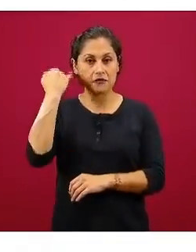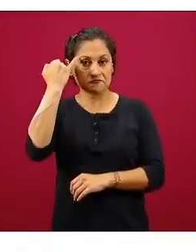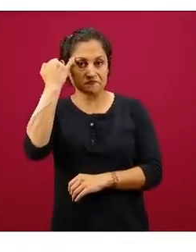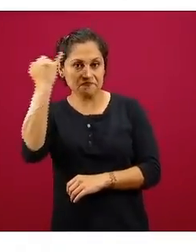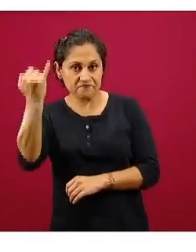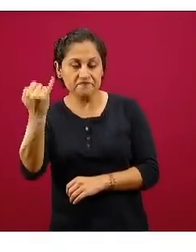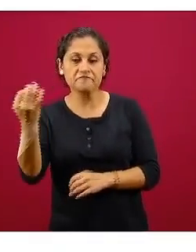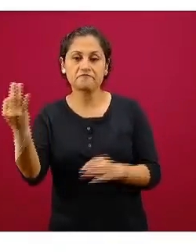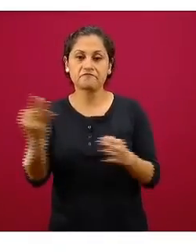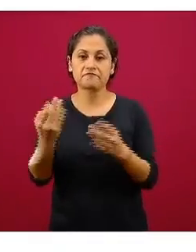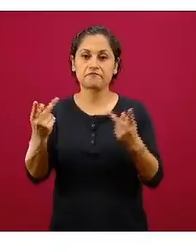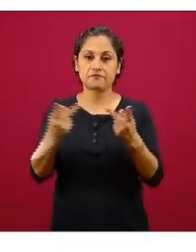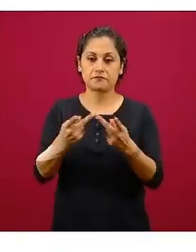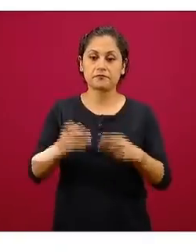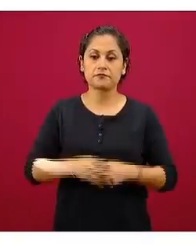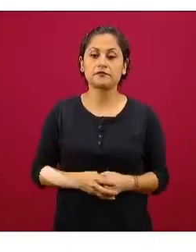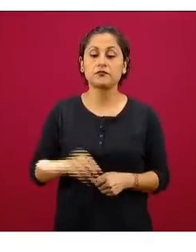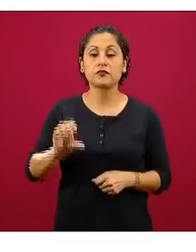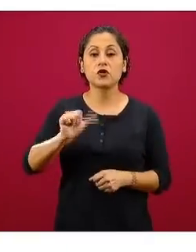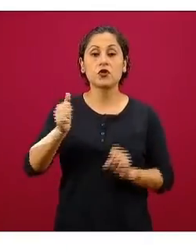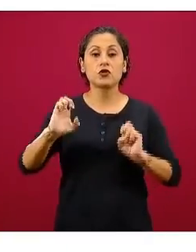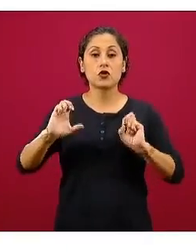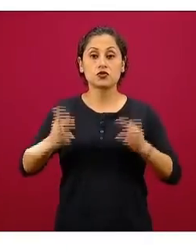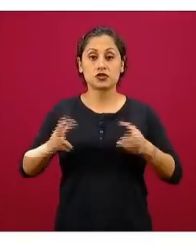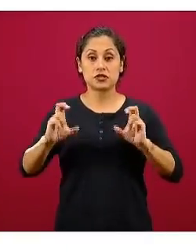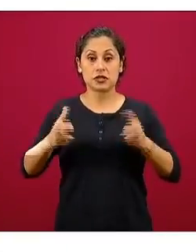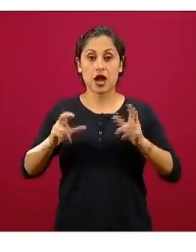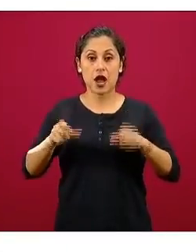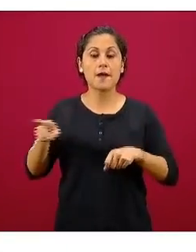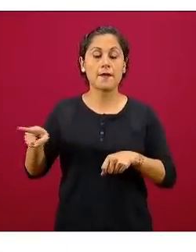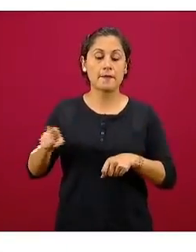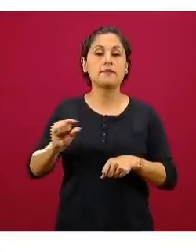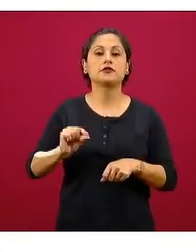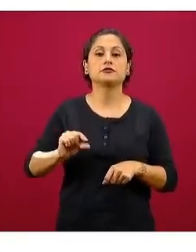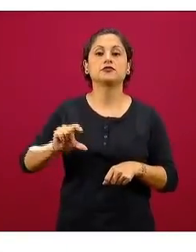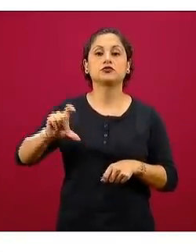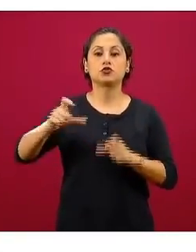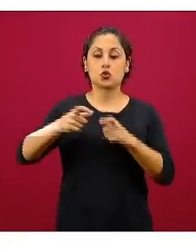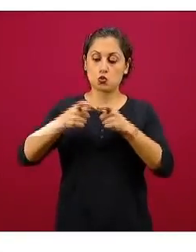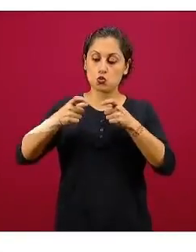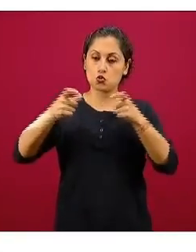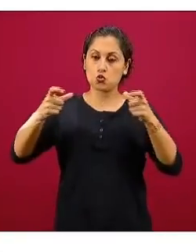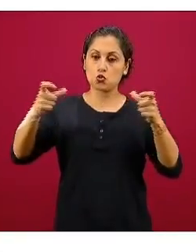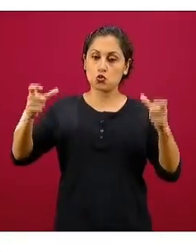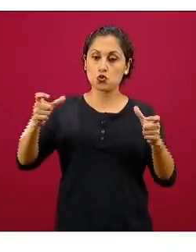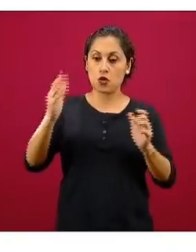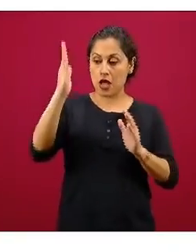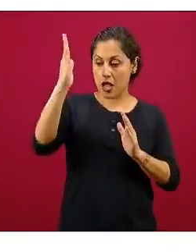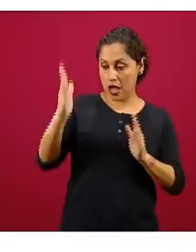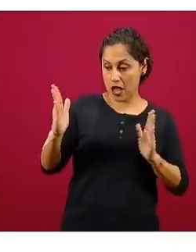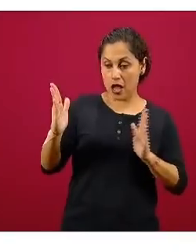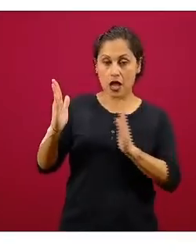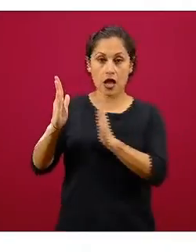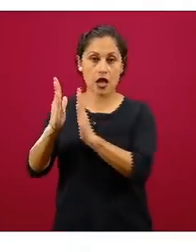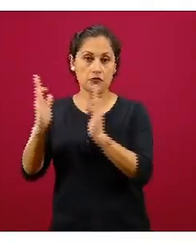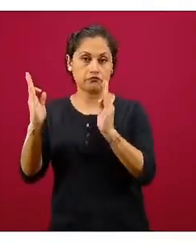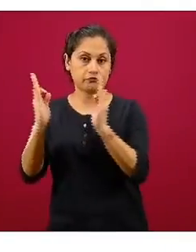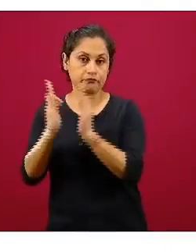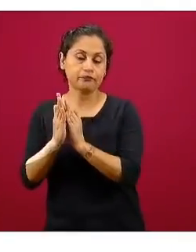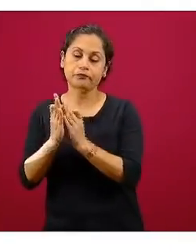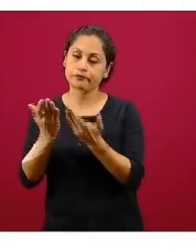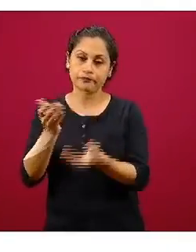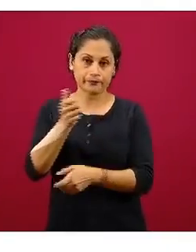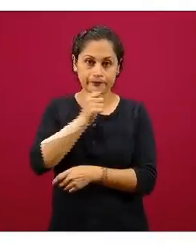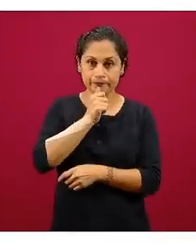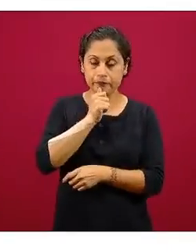siguiente. Chiapas. En Chiapas vemos también la tendencia ascendente, todavía estamos lejos del punto medio, menos se puede decir respecto a